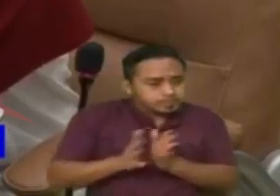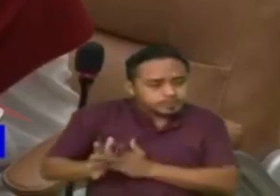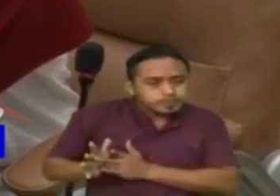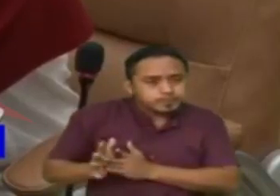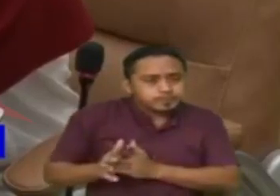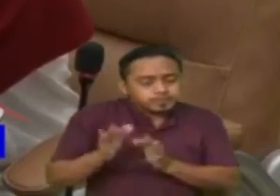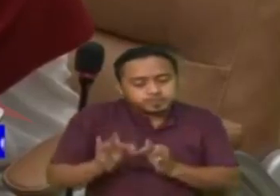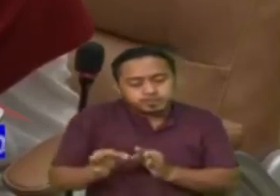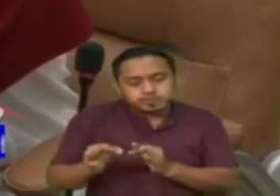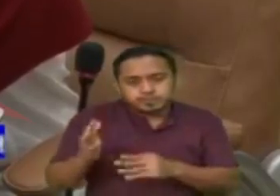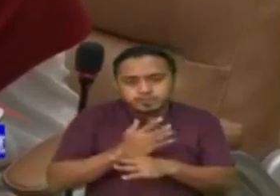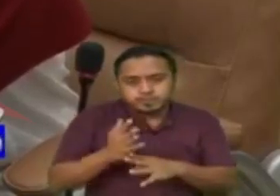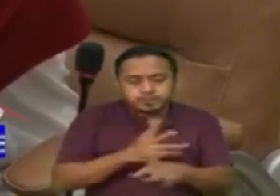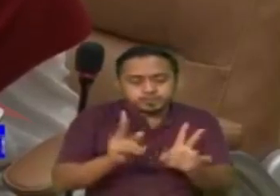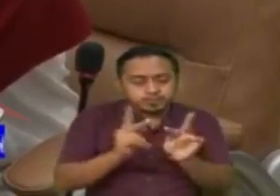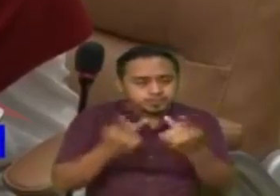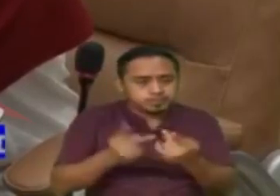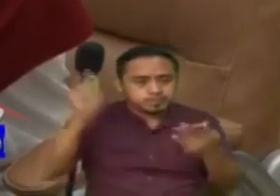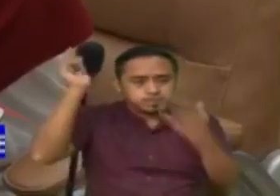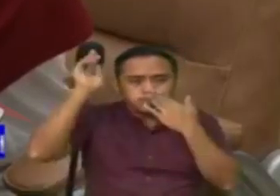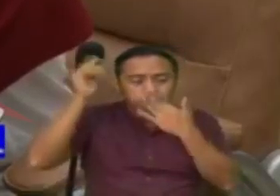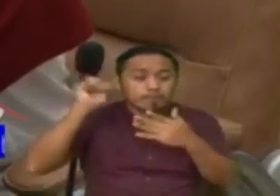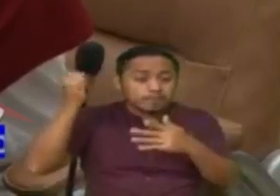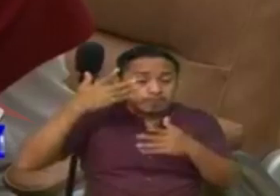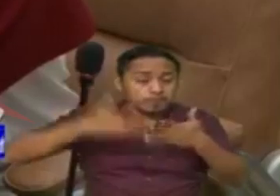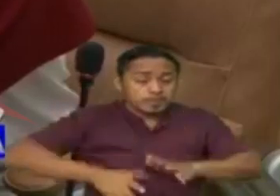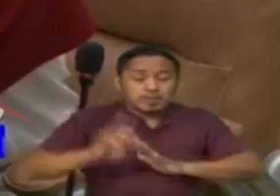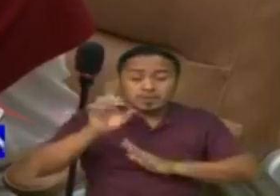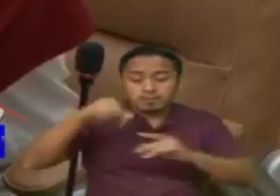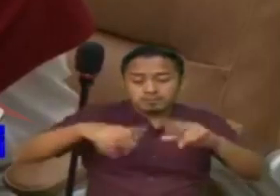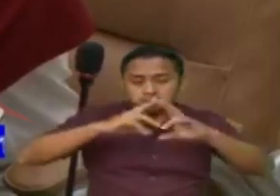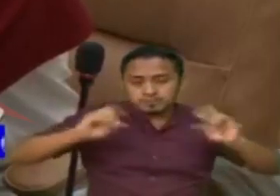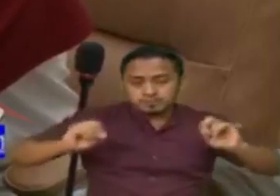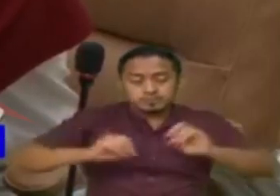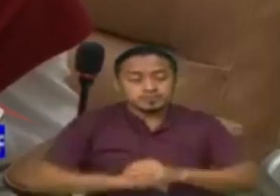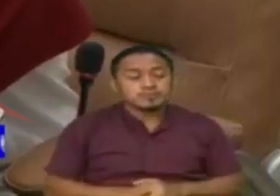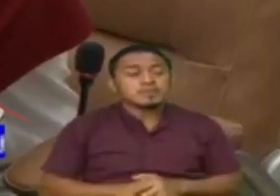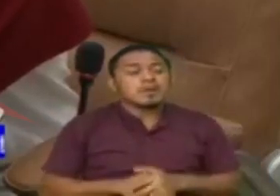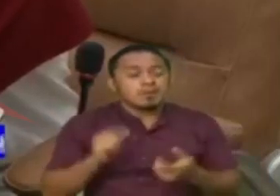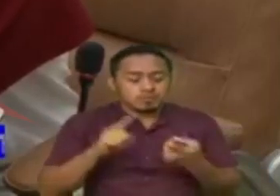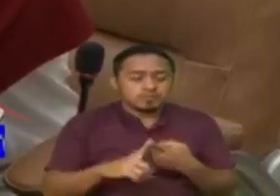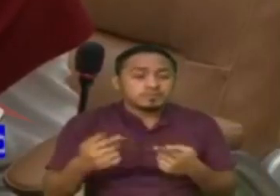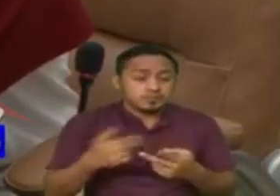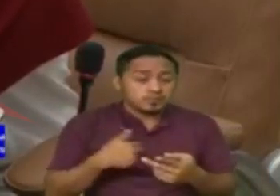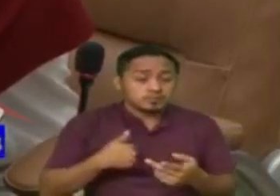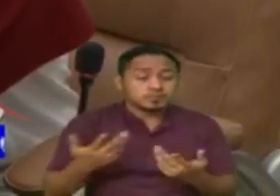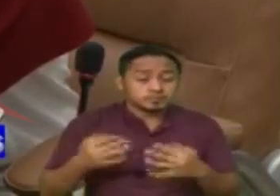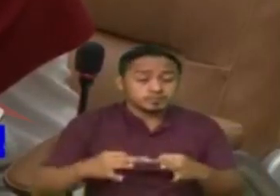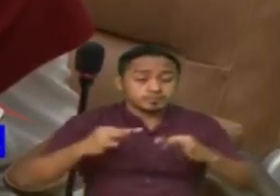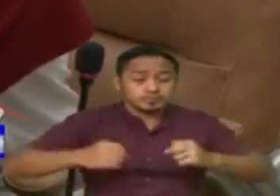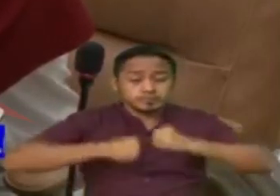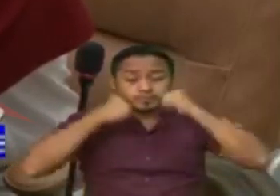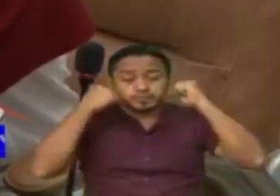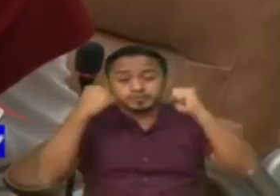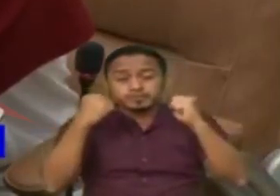marco legal de los pueblos originarios y afrodescendientes de la República de Nicaragua, logrando con ello el fortalecimiento